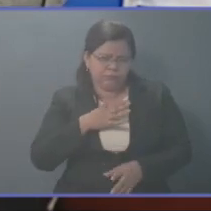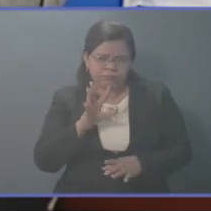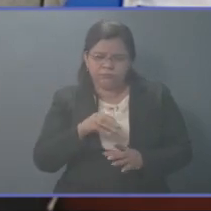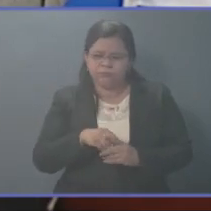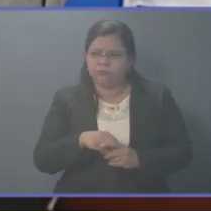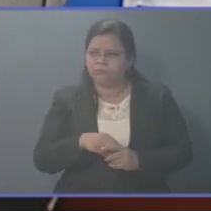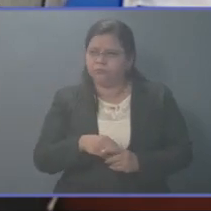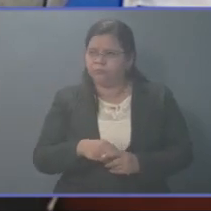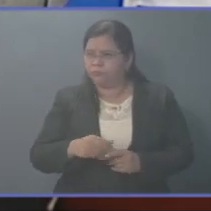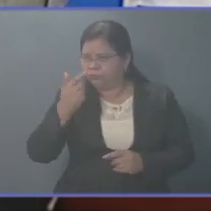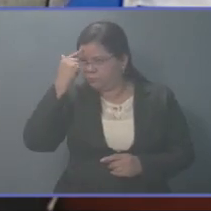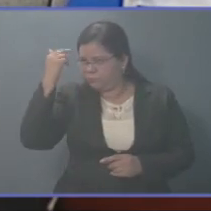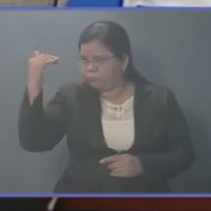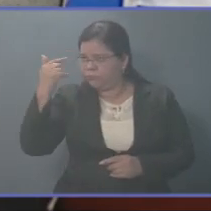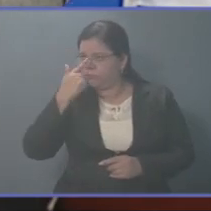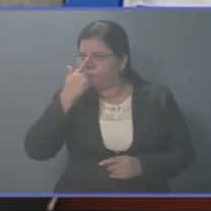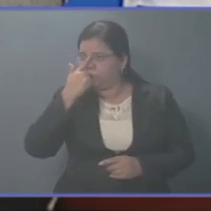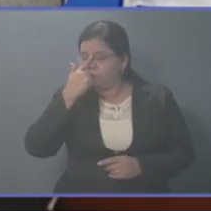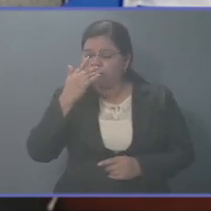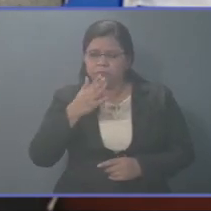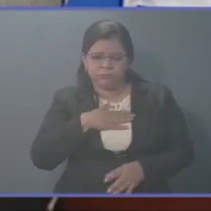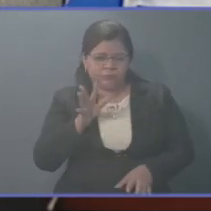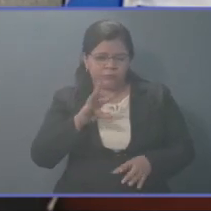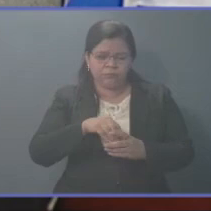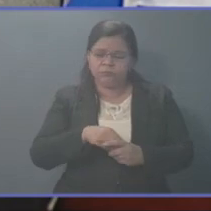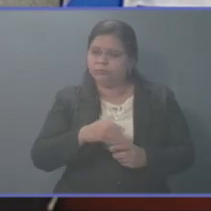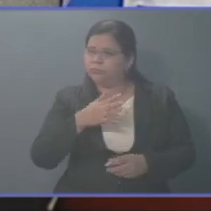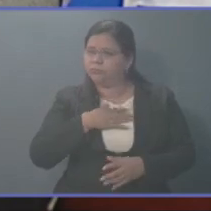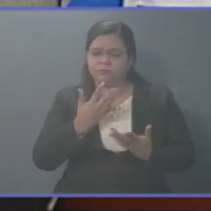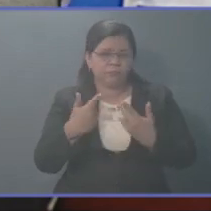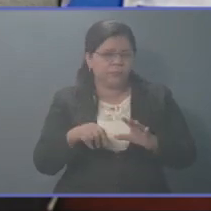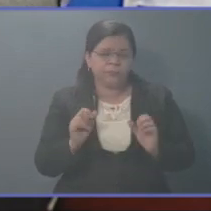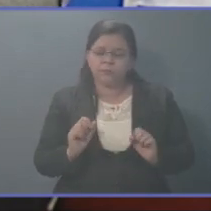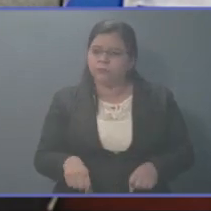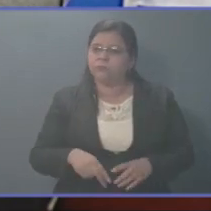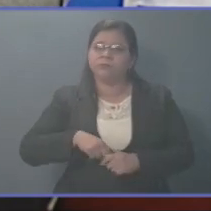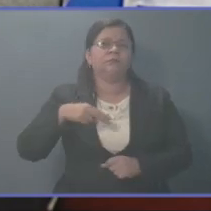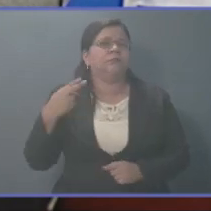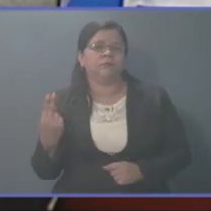clase política. Me involucro porque